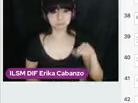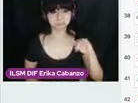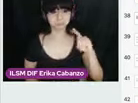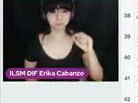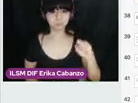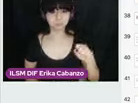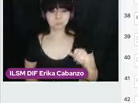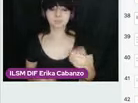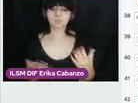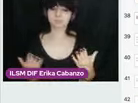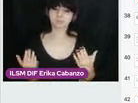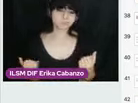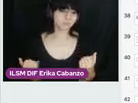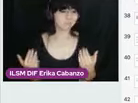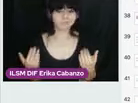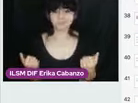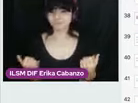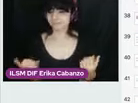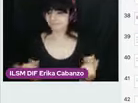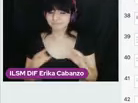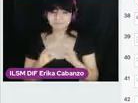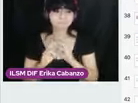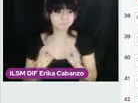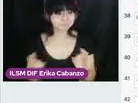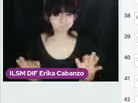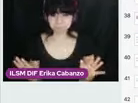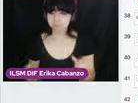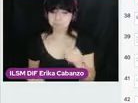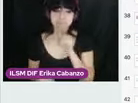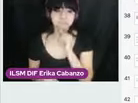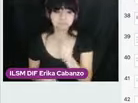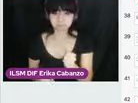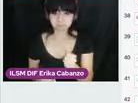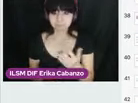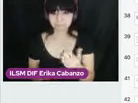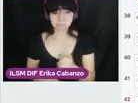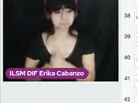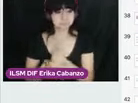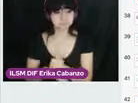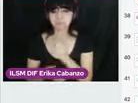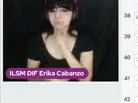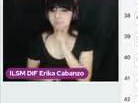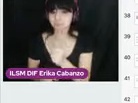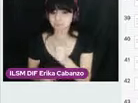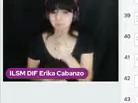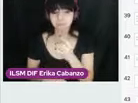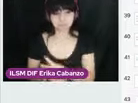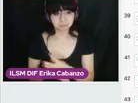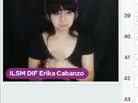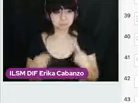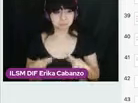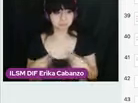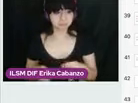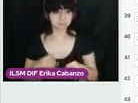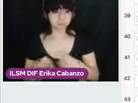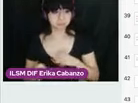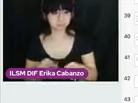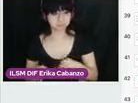su utilidad sobre el acúfeno, no tiene ningún efecto, ¿sí? El único beneficiado, pues, es el acupunturista, ¿no?